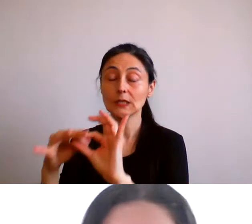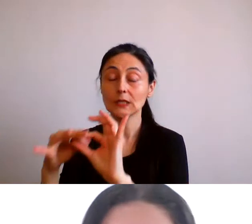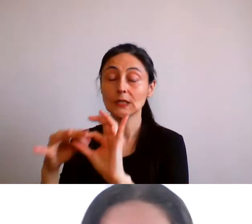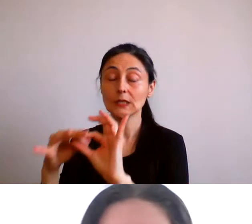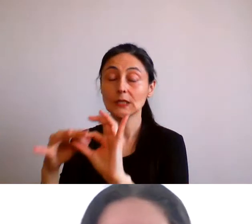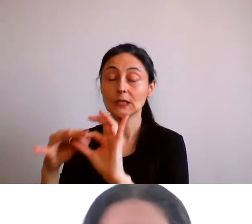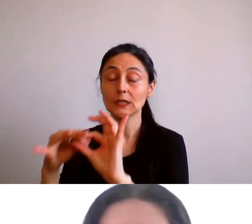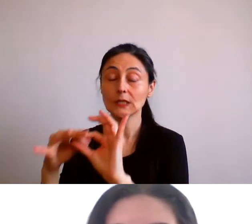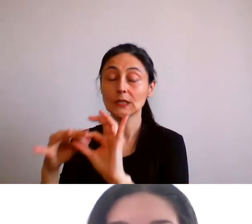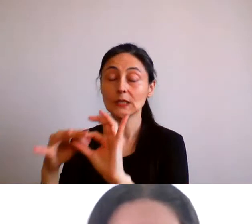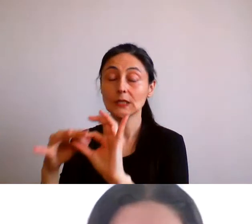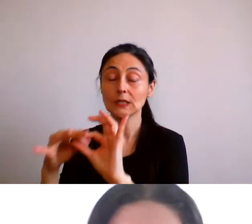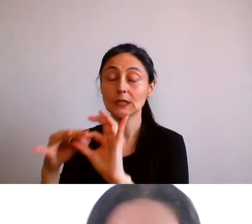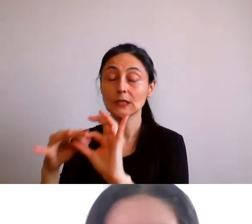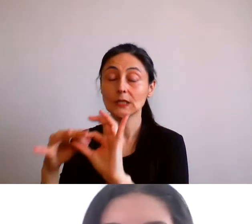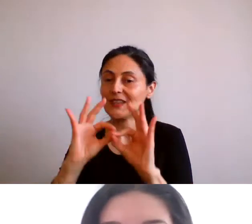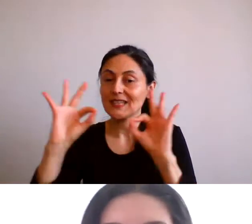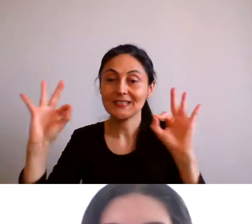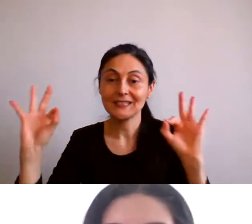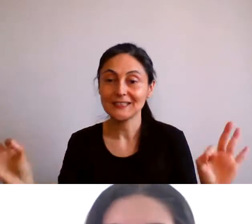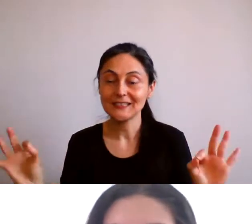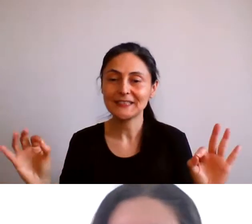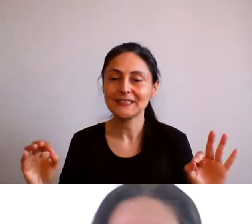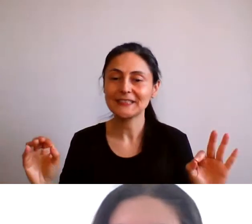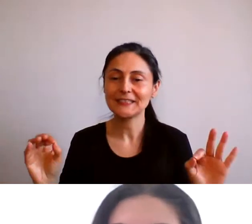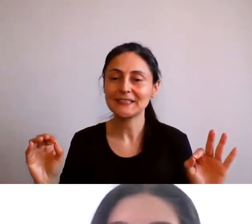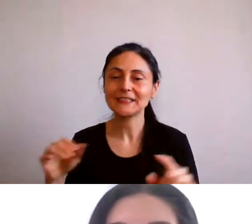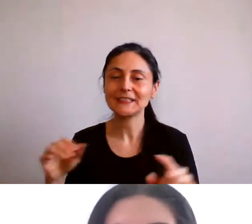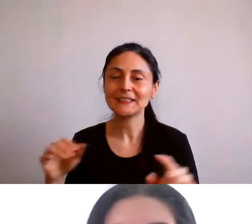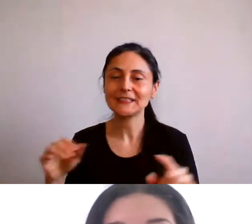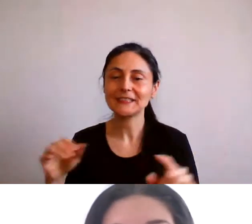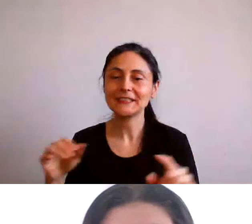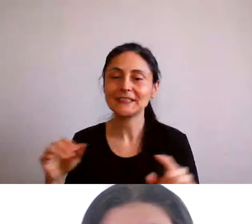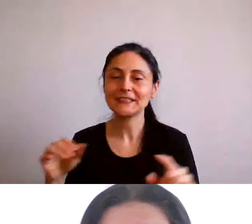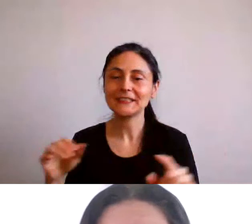una excelente jornada de bienvenida de nuestro semestre académico